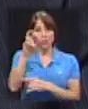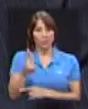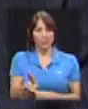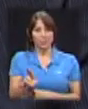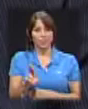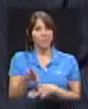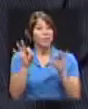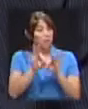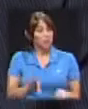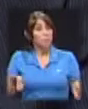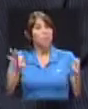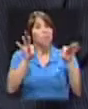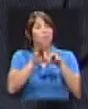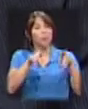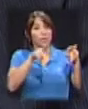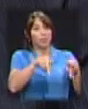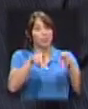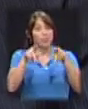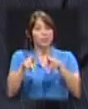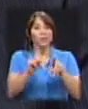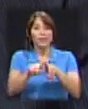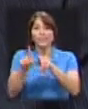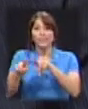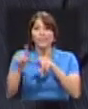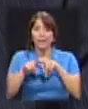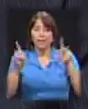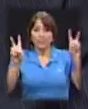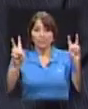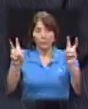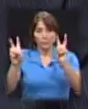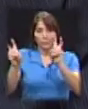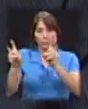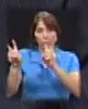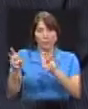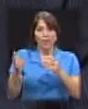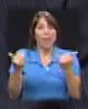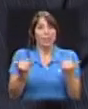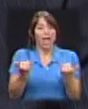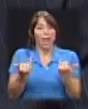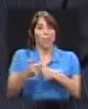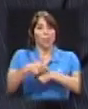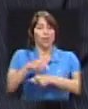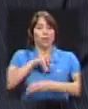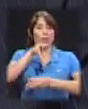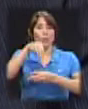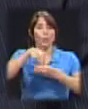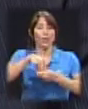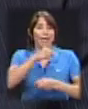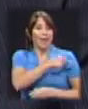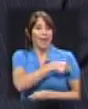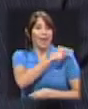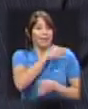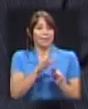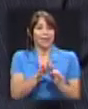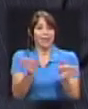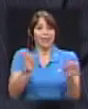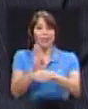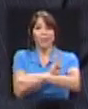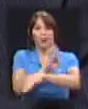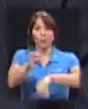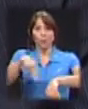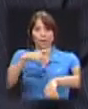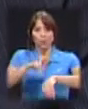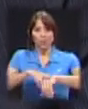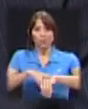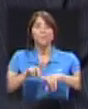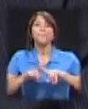importante figura en muchos ámbitos, incluyendo en este momento la Gerencia General del Banco Nacional, pero